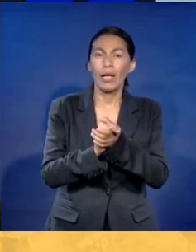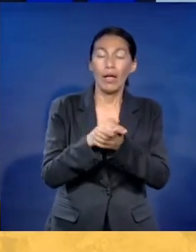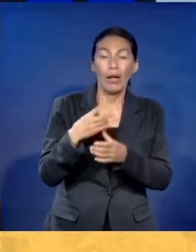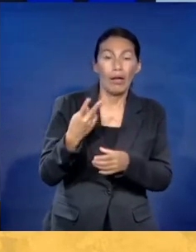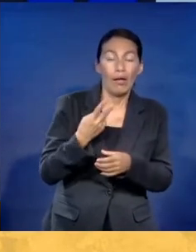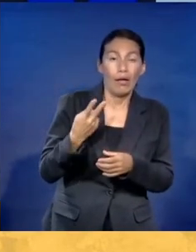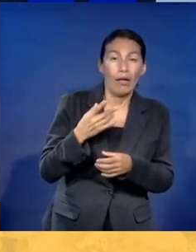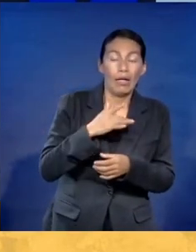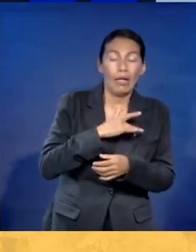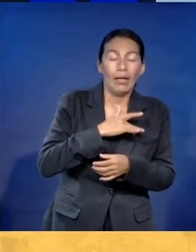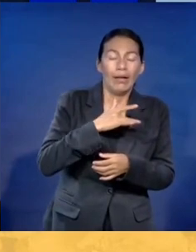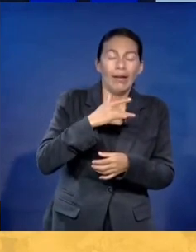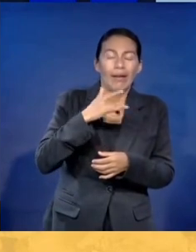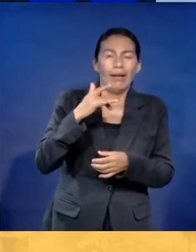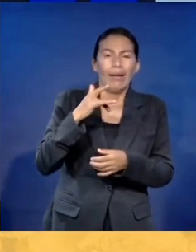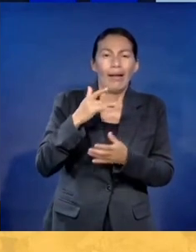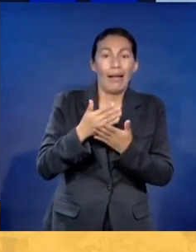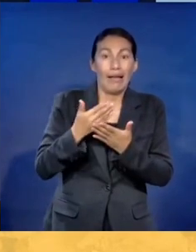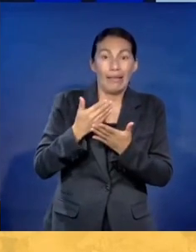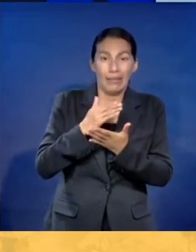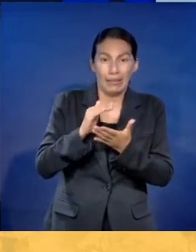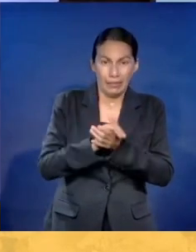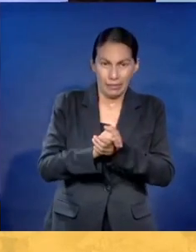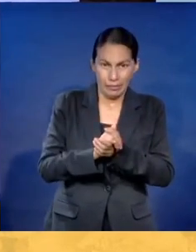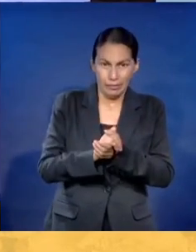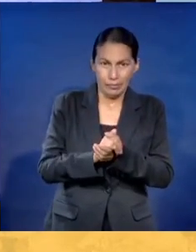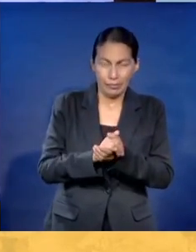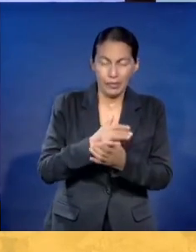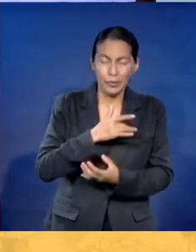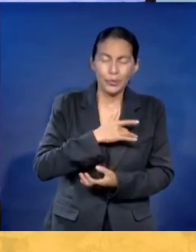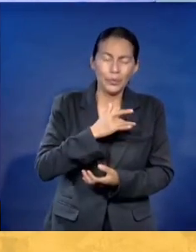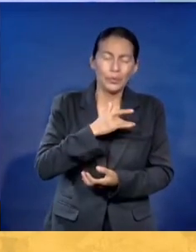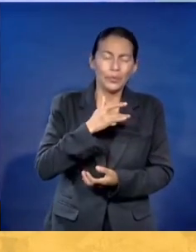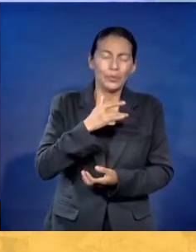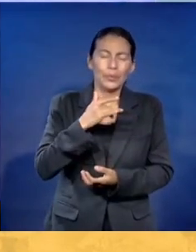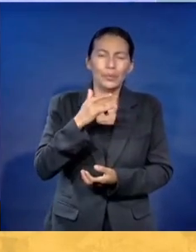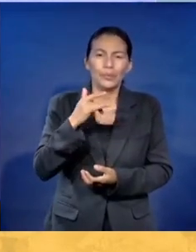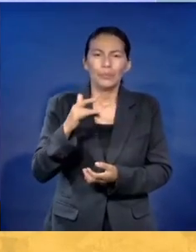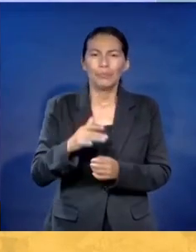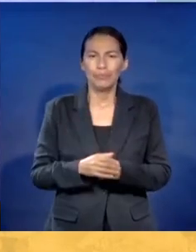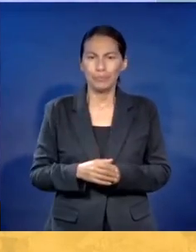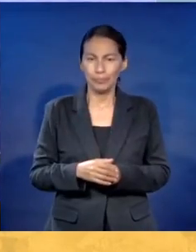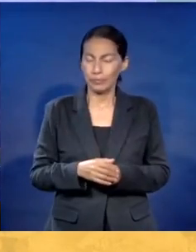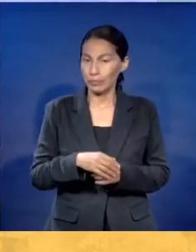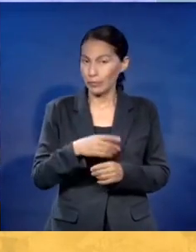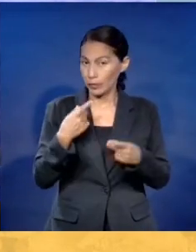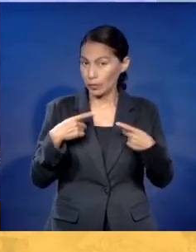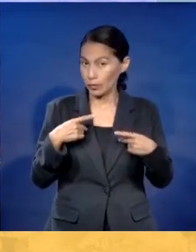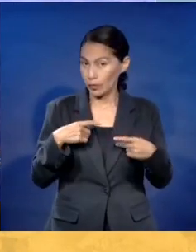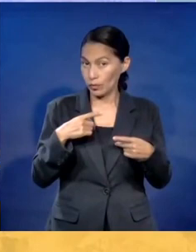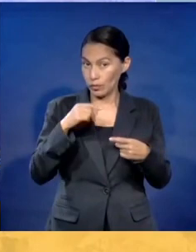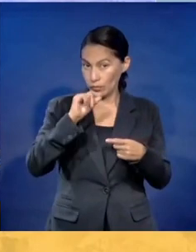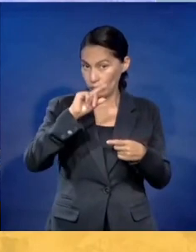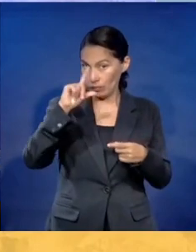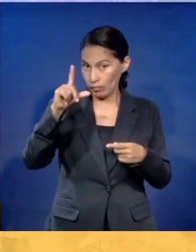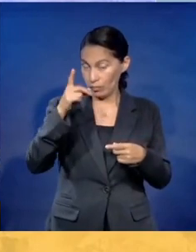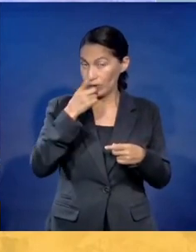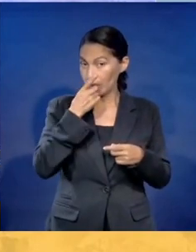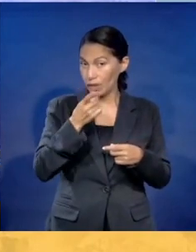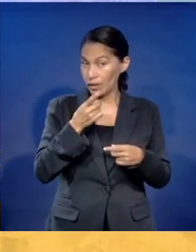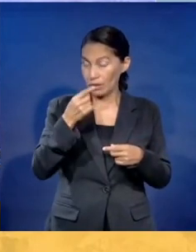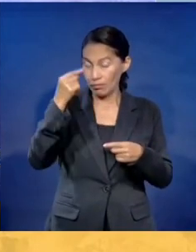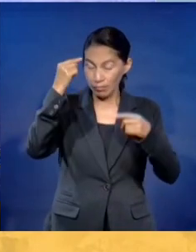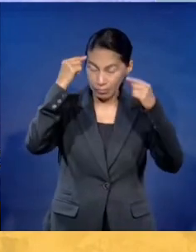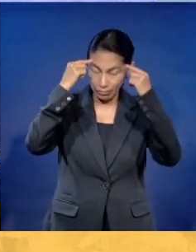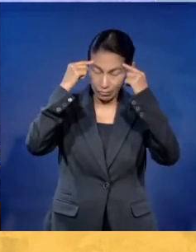enamoramiento no es mi área Pero los que escriben Y saben de esas cosas dicen que Hay ciertos fenómenos bioquímicos en